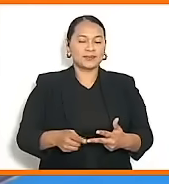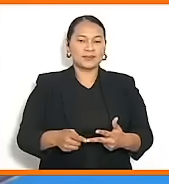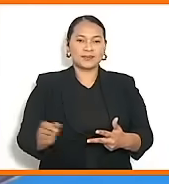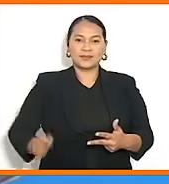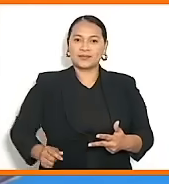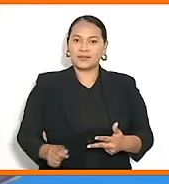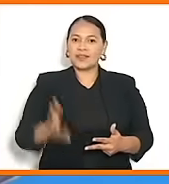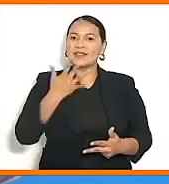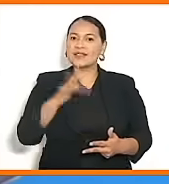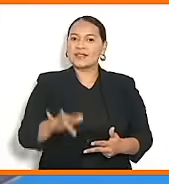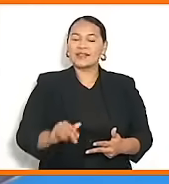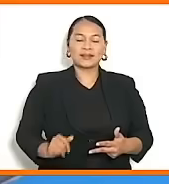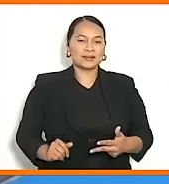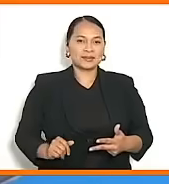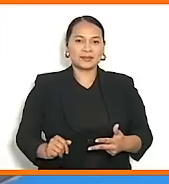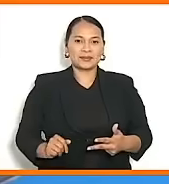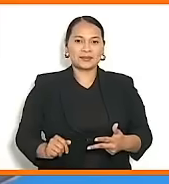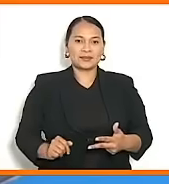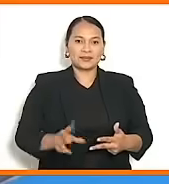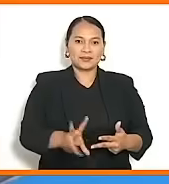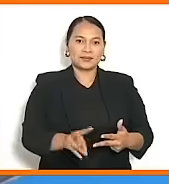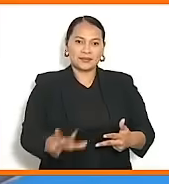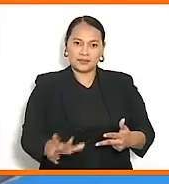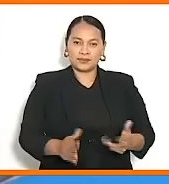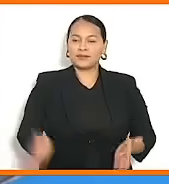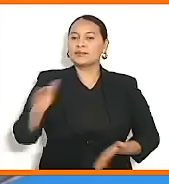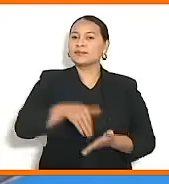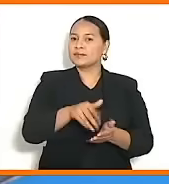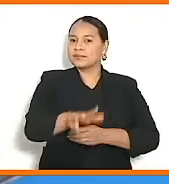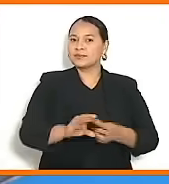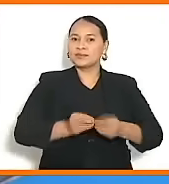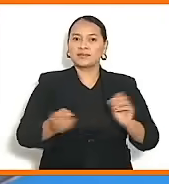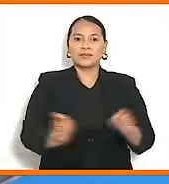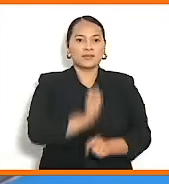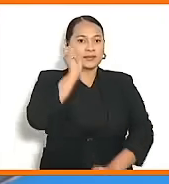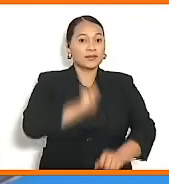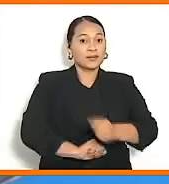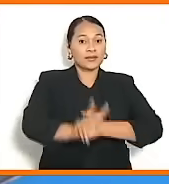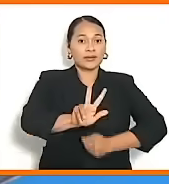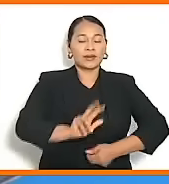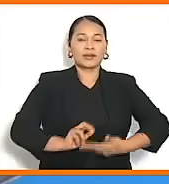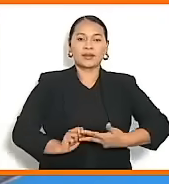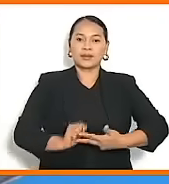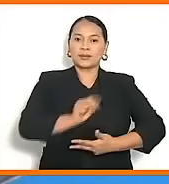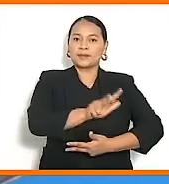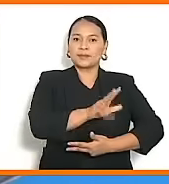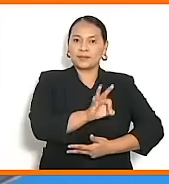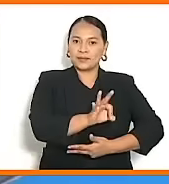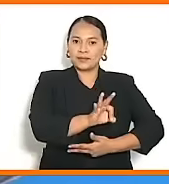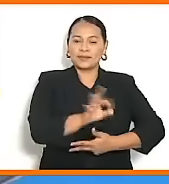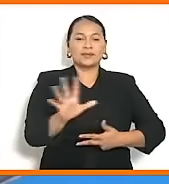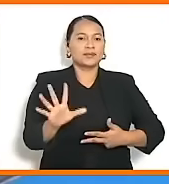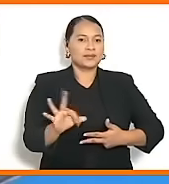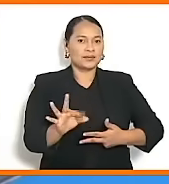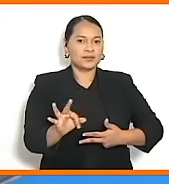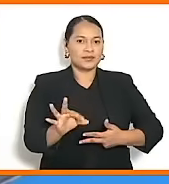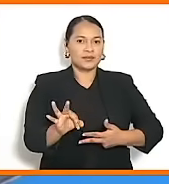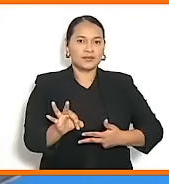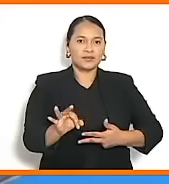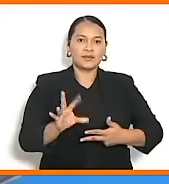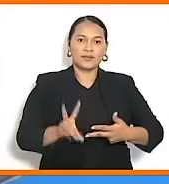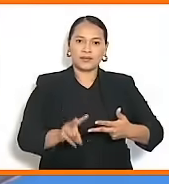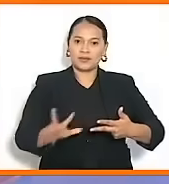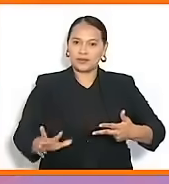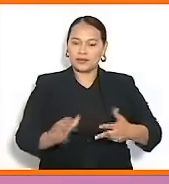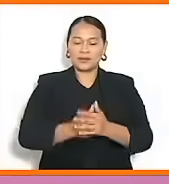ganador, suerte, 73, los números favorecidos para Pega 3 son 39, 19 y